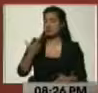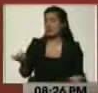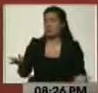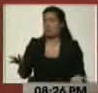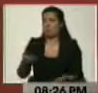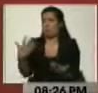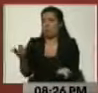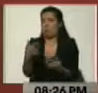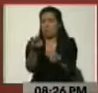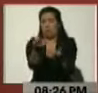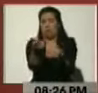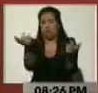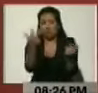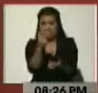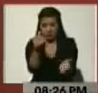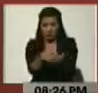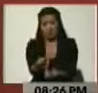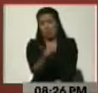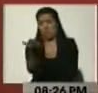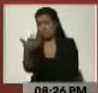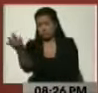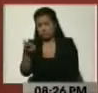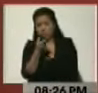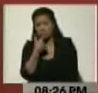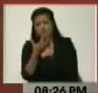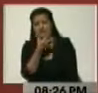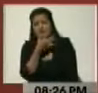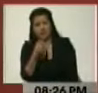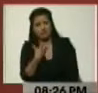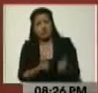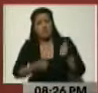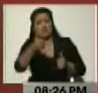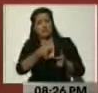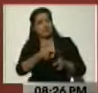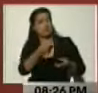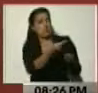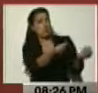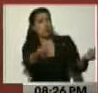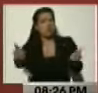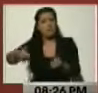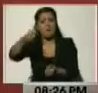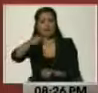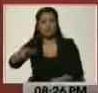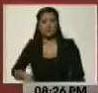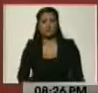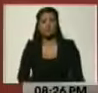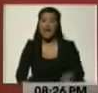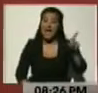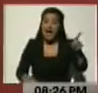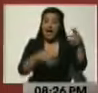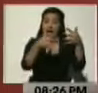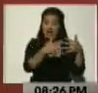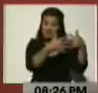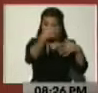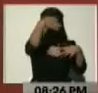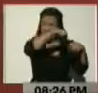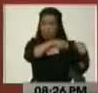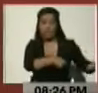creces. Porque para eso fue el jefe del imperio, para allá, darle la orden. Todo el que desaparezca, que nosotros apoyamos.